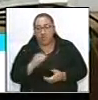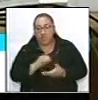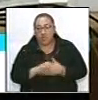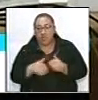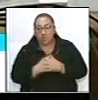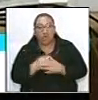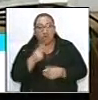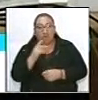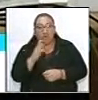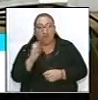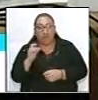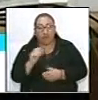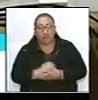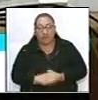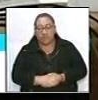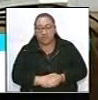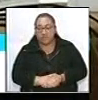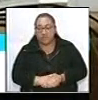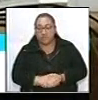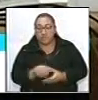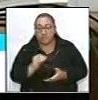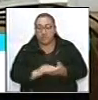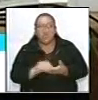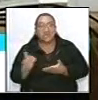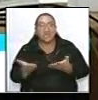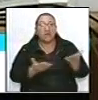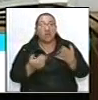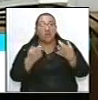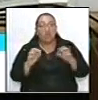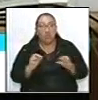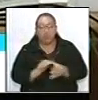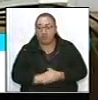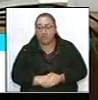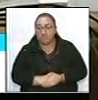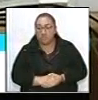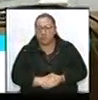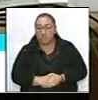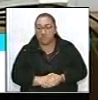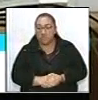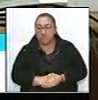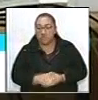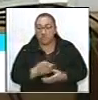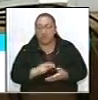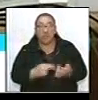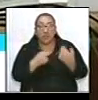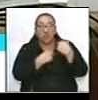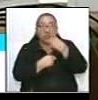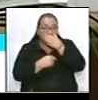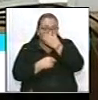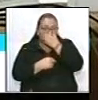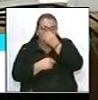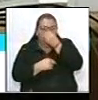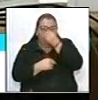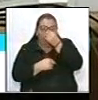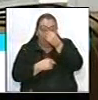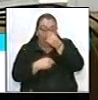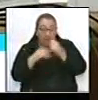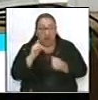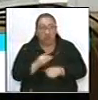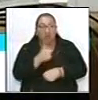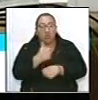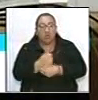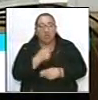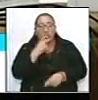obrero. Somos un servidor público que representa una autoridad y que velamos